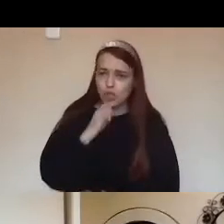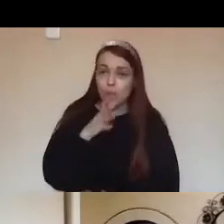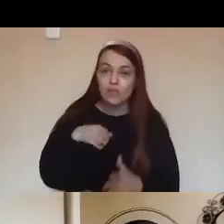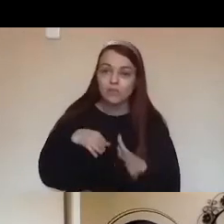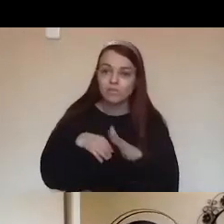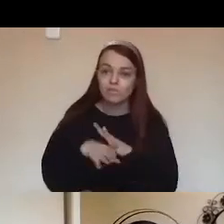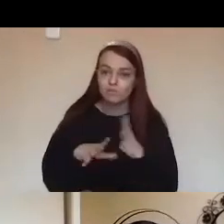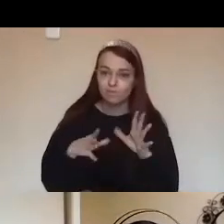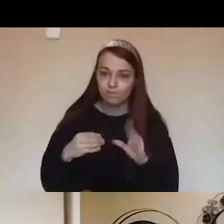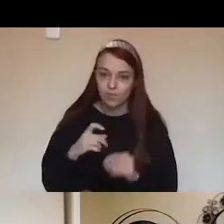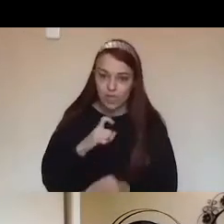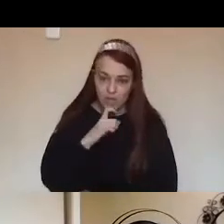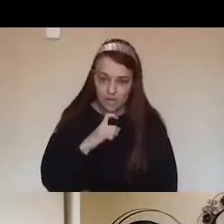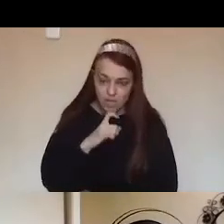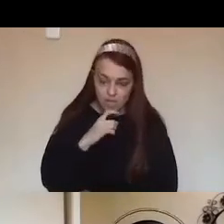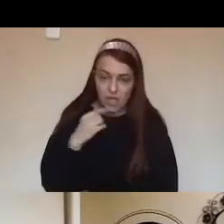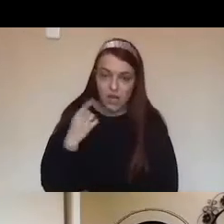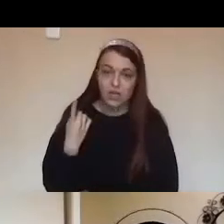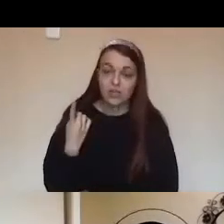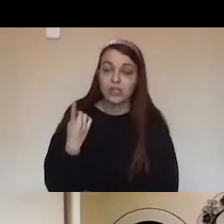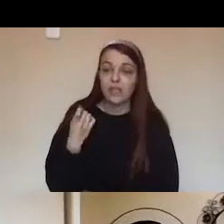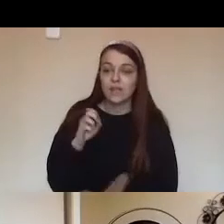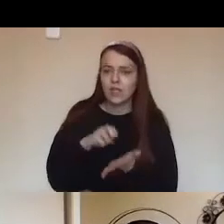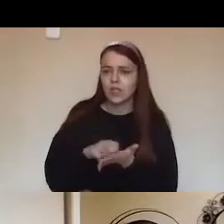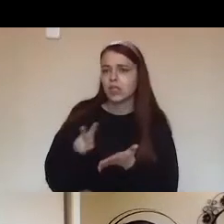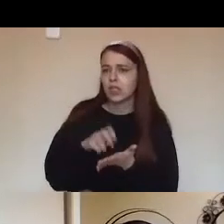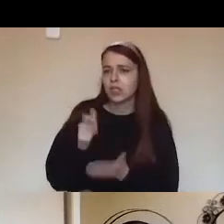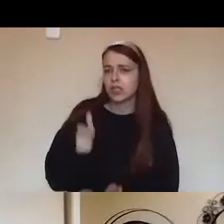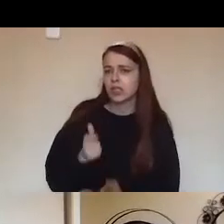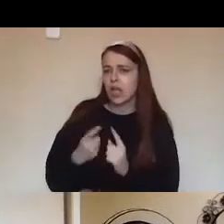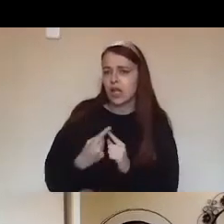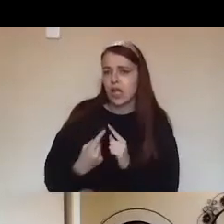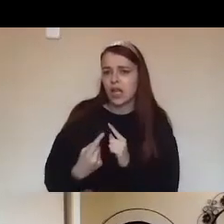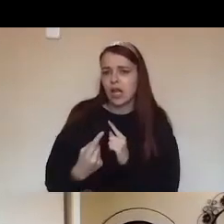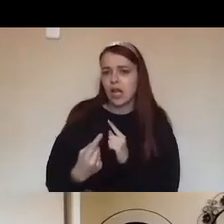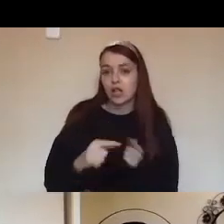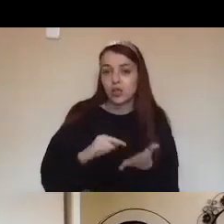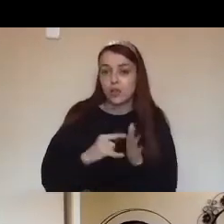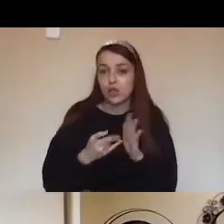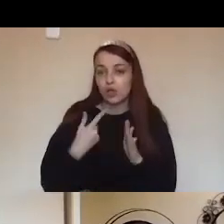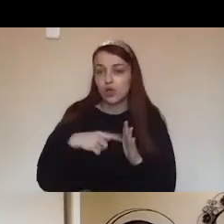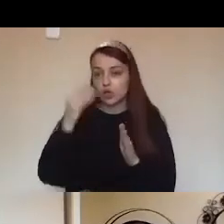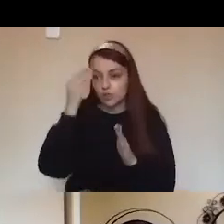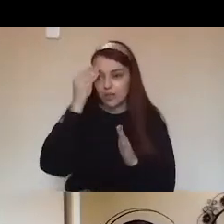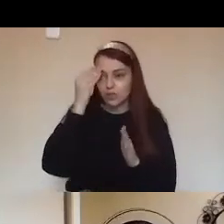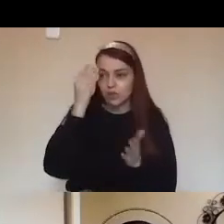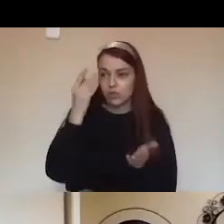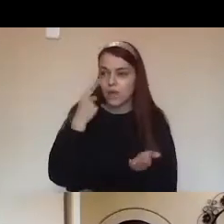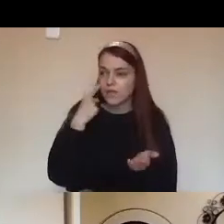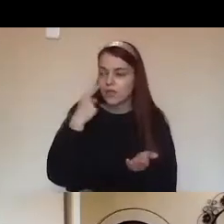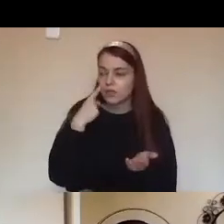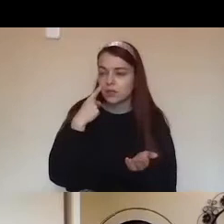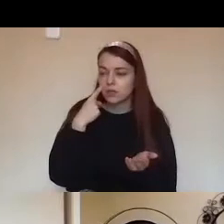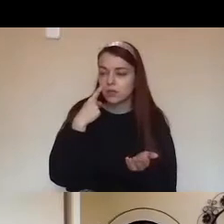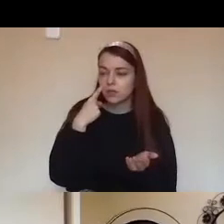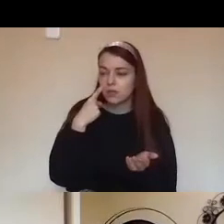cabalgatas largas. Y cuando partimos este proyecto decíamos, bueno, ¿de qué manera podemos traer